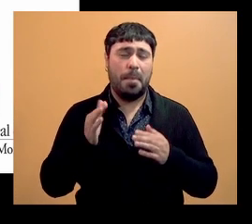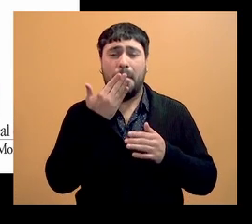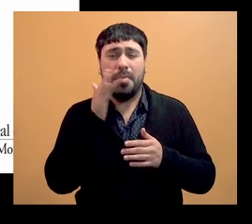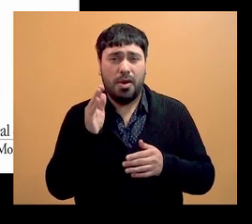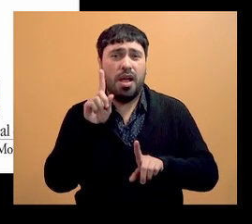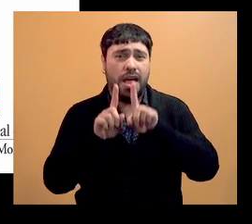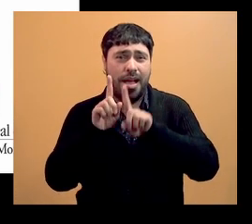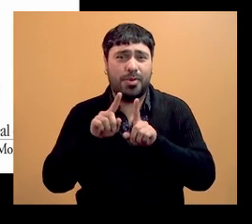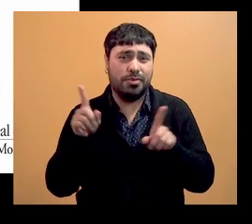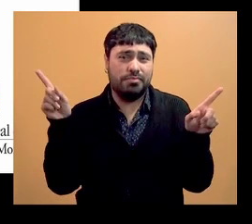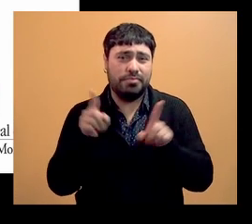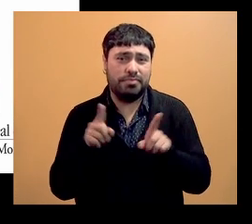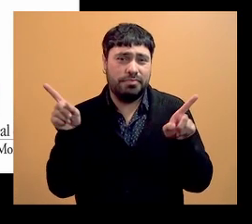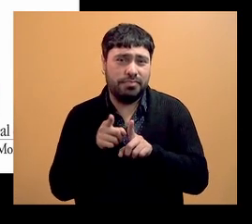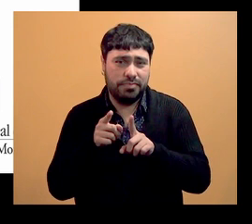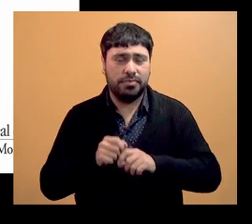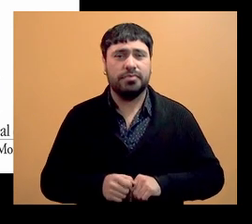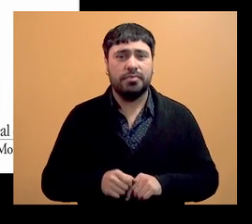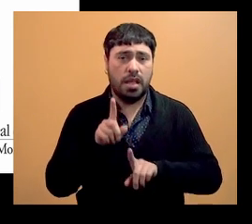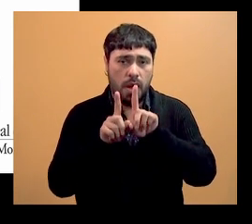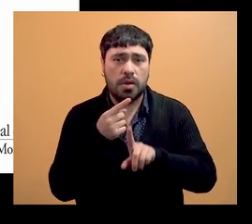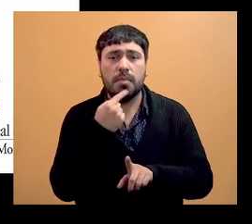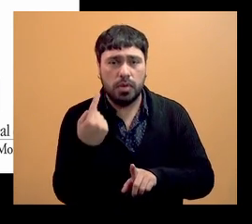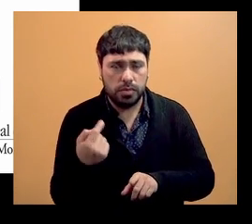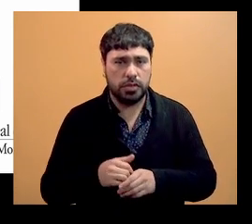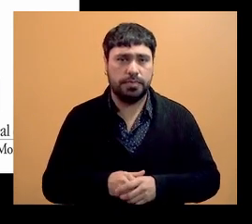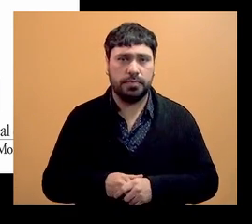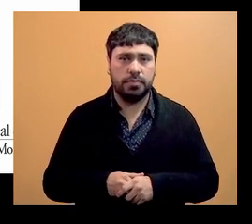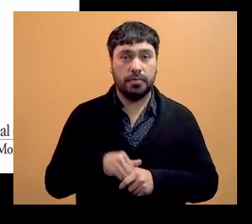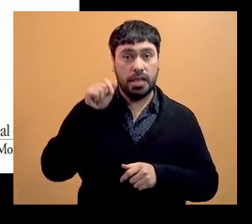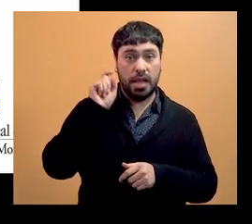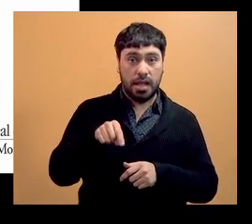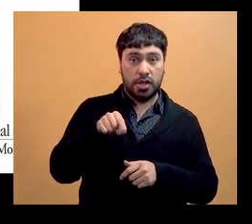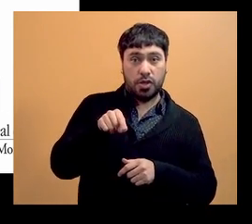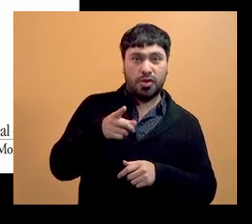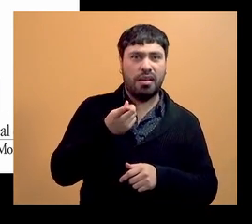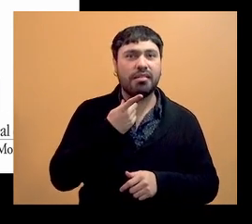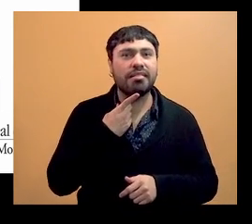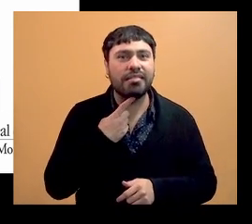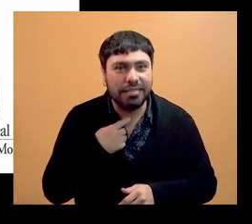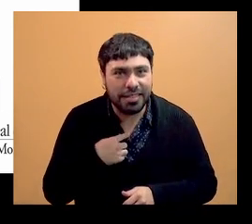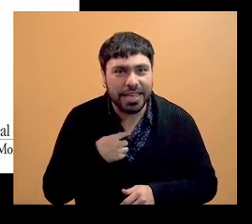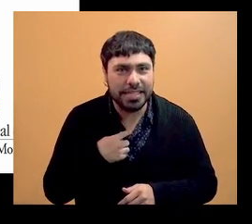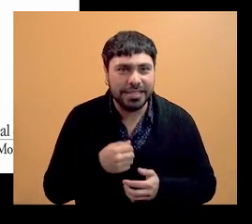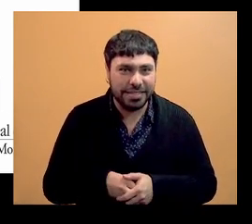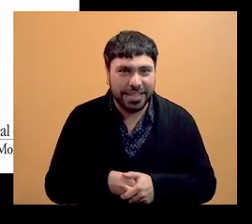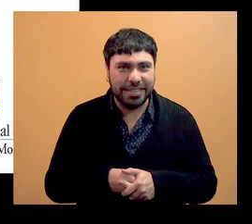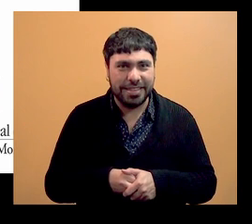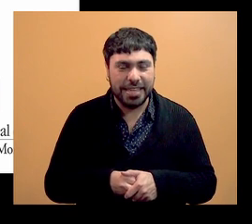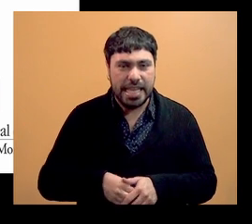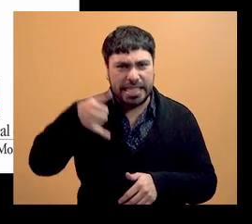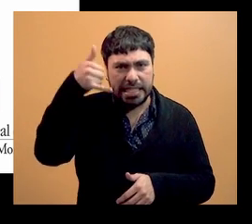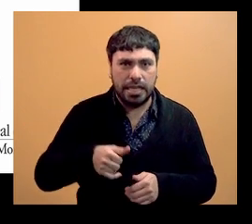a dejar algunas preguntas. Es un momento bastante interesante, por supuesto, no vamos a estar siempre en la pandemia, así que